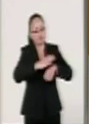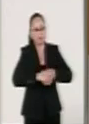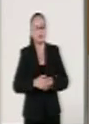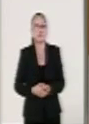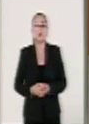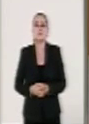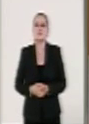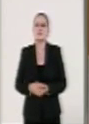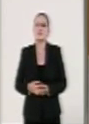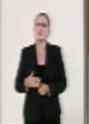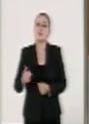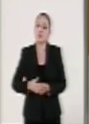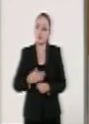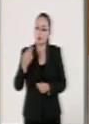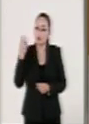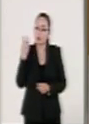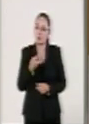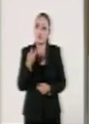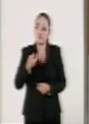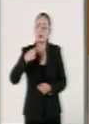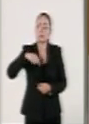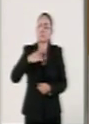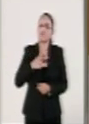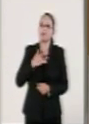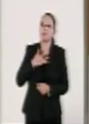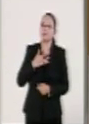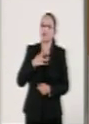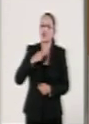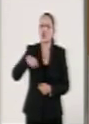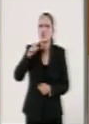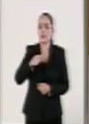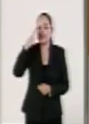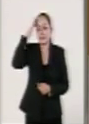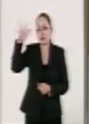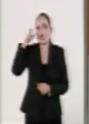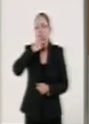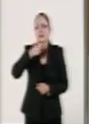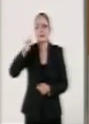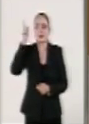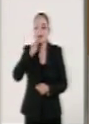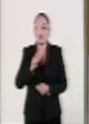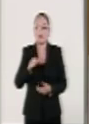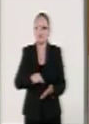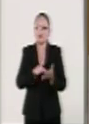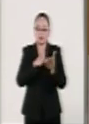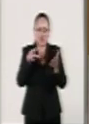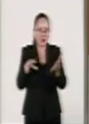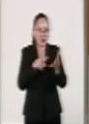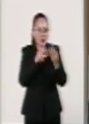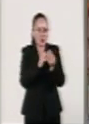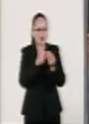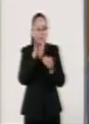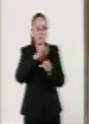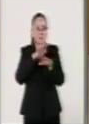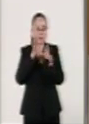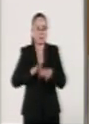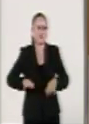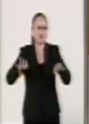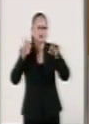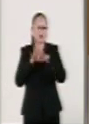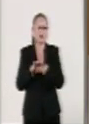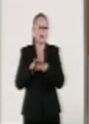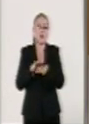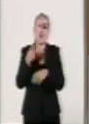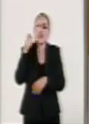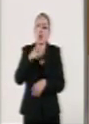tenor, el dictamen que ponemos a su consideración, señoras y señores, contiene en su núcleo esencial el